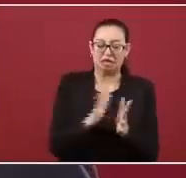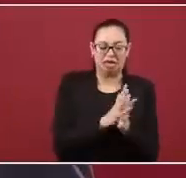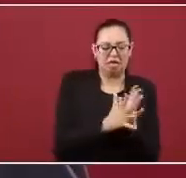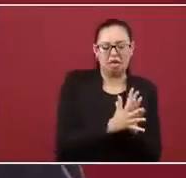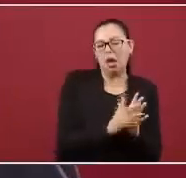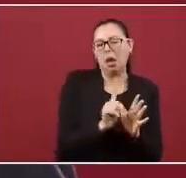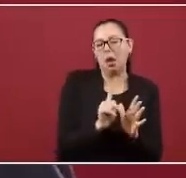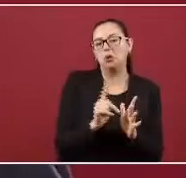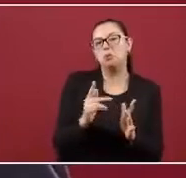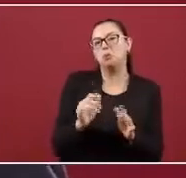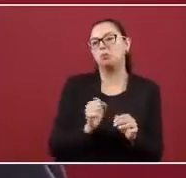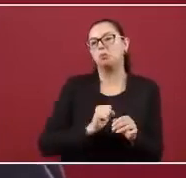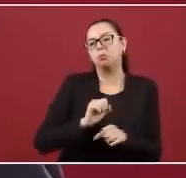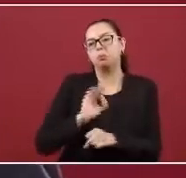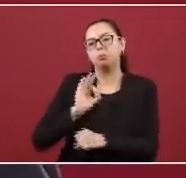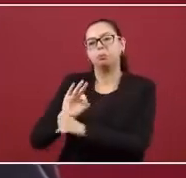encubrimiento,